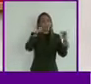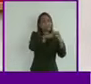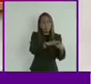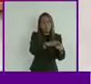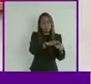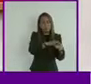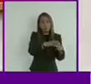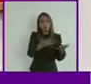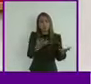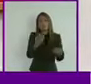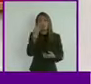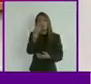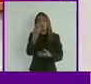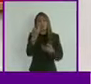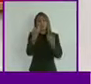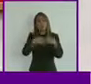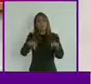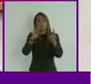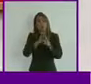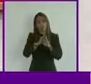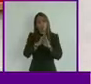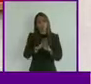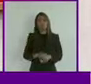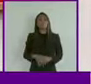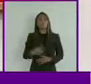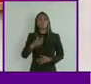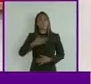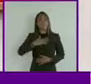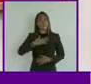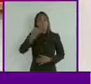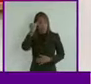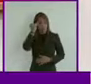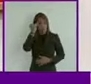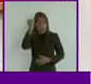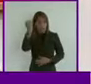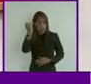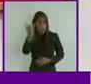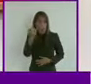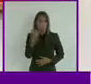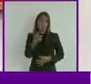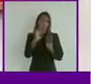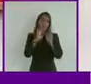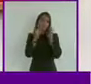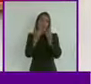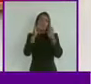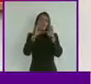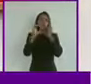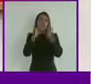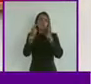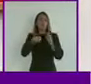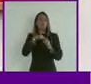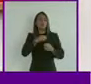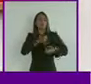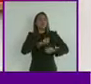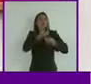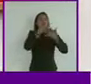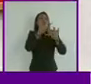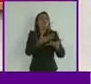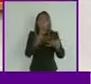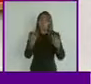mencionarlo porque aquí viene mi idea para poder hacer un espacio de comunicación y podernos expresar con alguien que